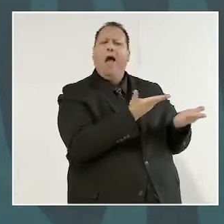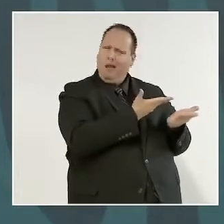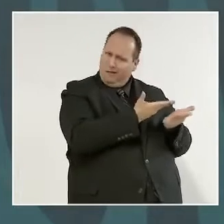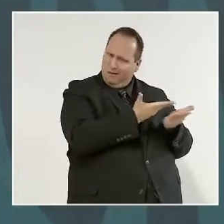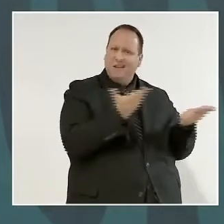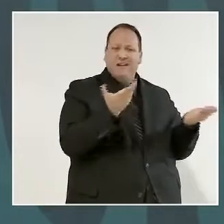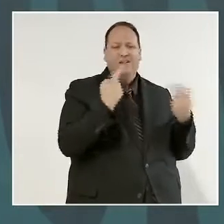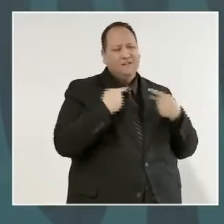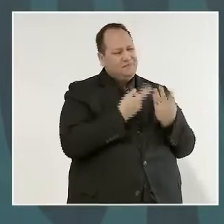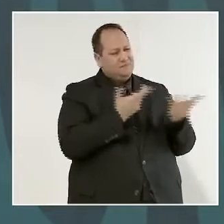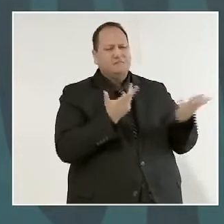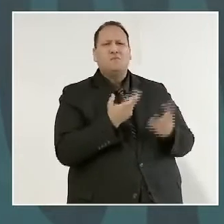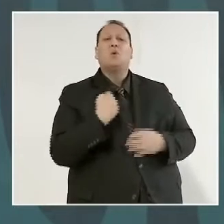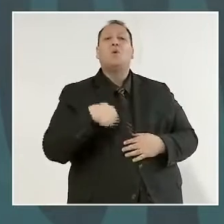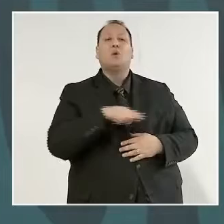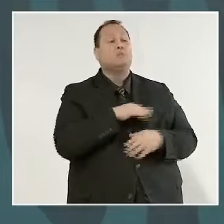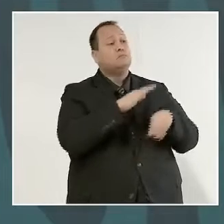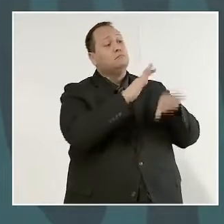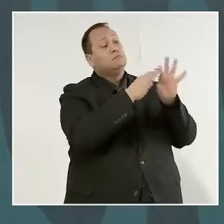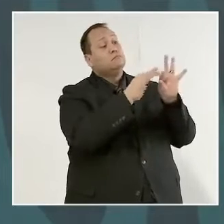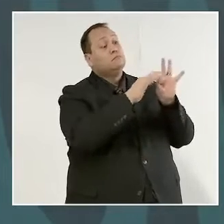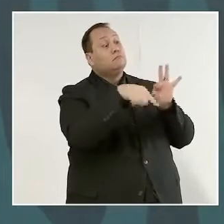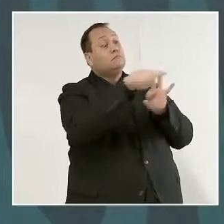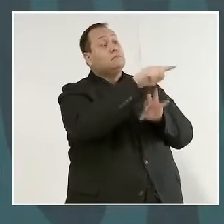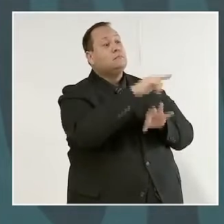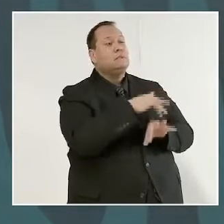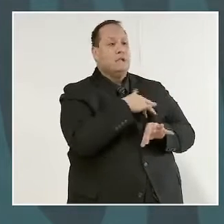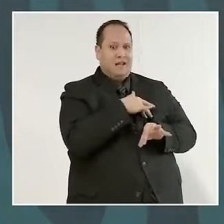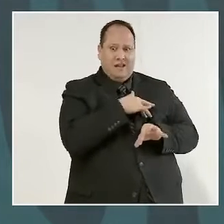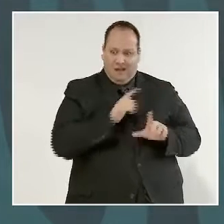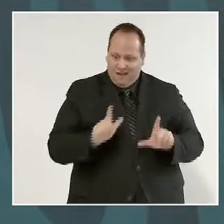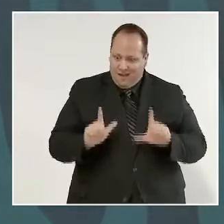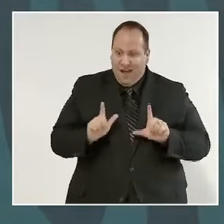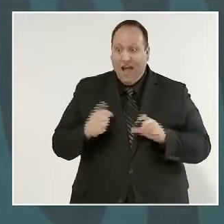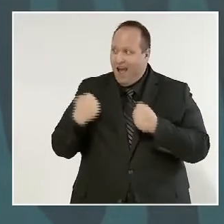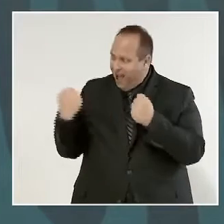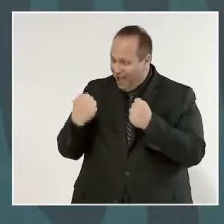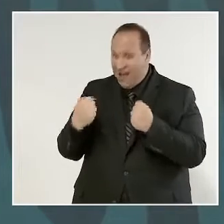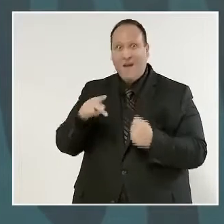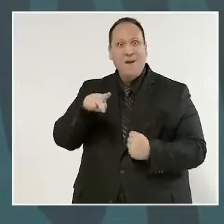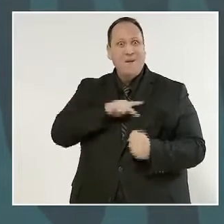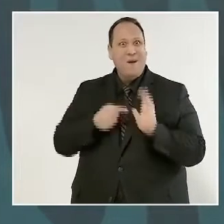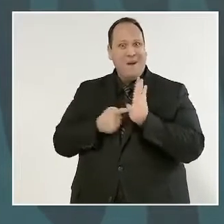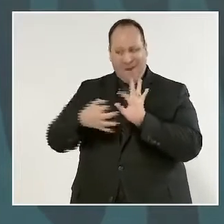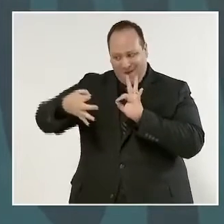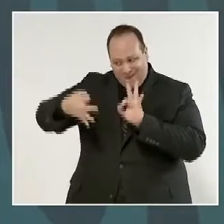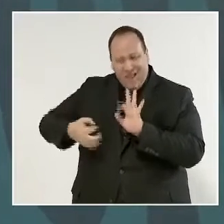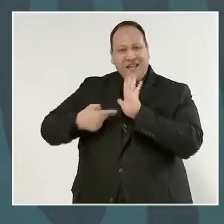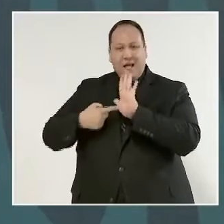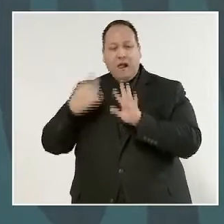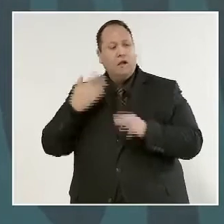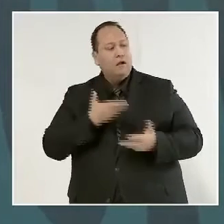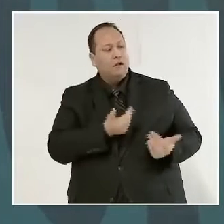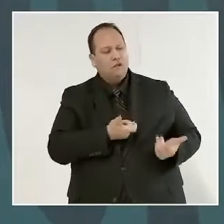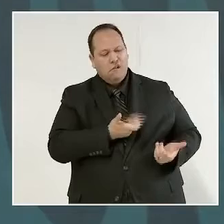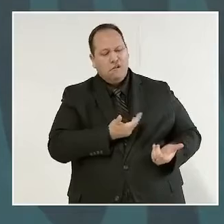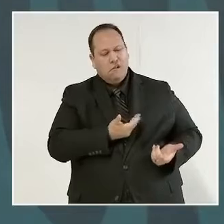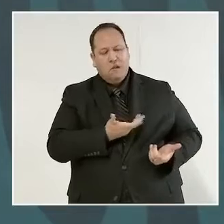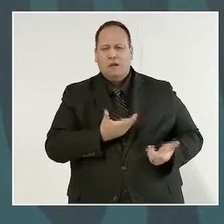también les queremos dar certeza jurídica en su patrimonio para evitar